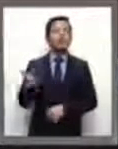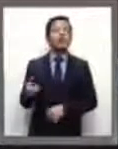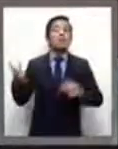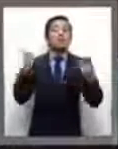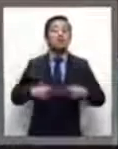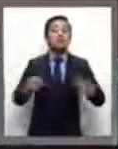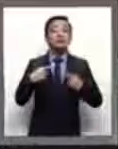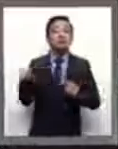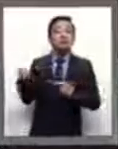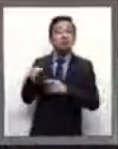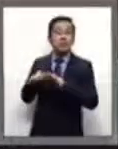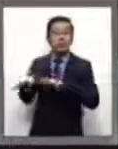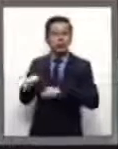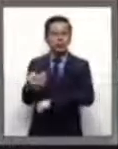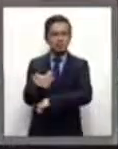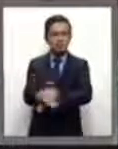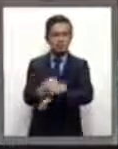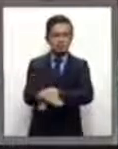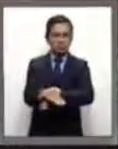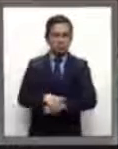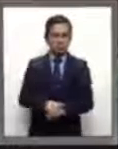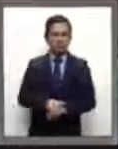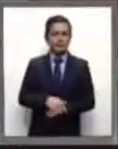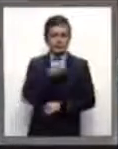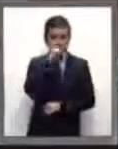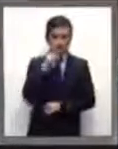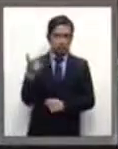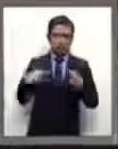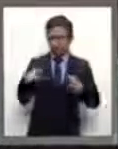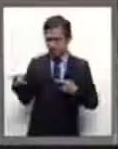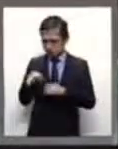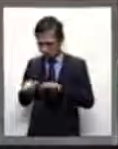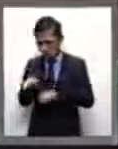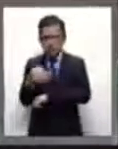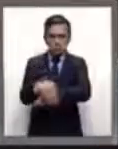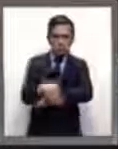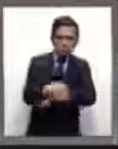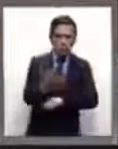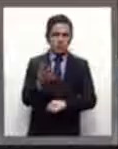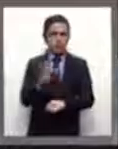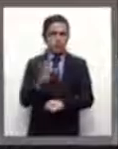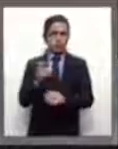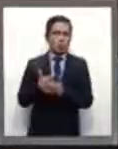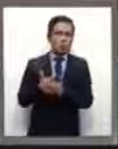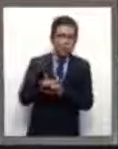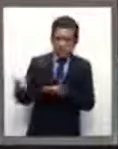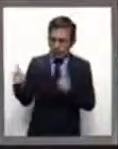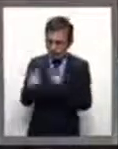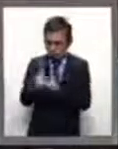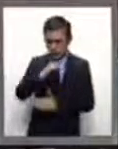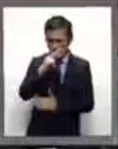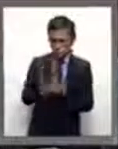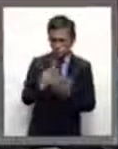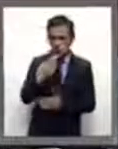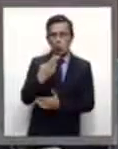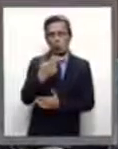temporal. Personal temporal, sea eventual o honorarios asimilados a salarios,